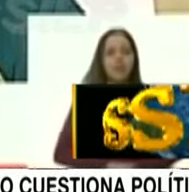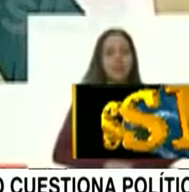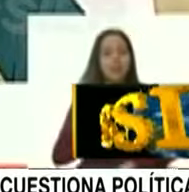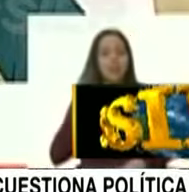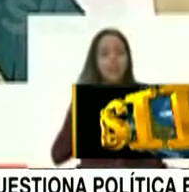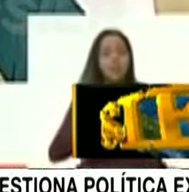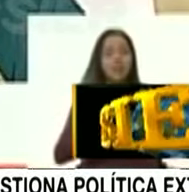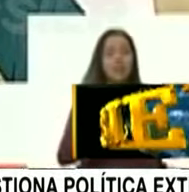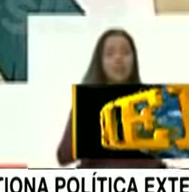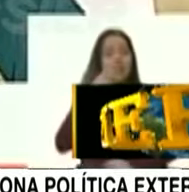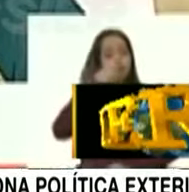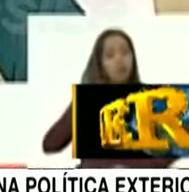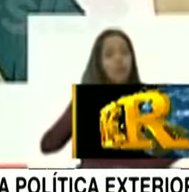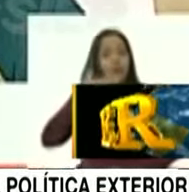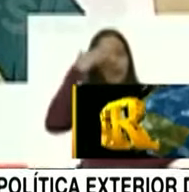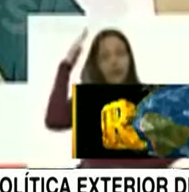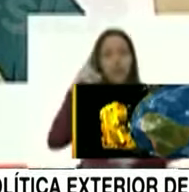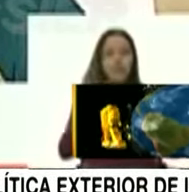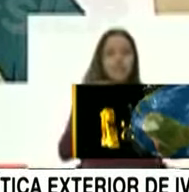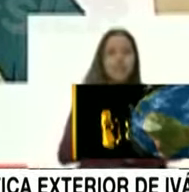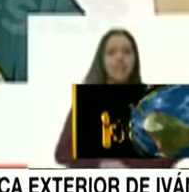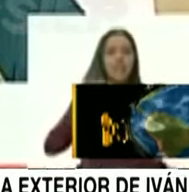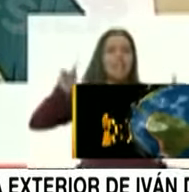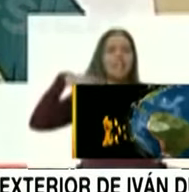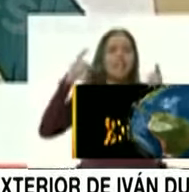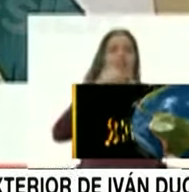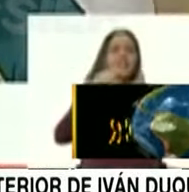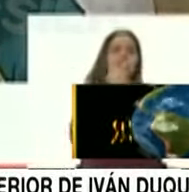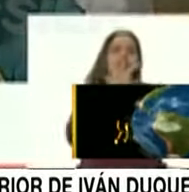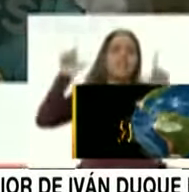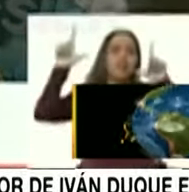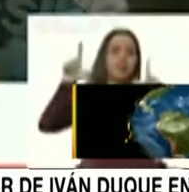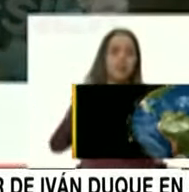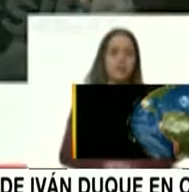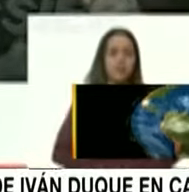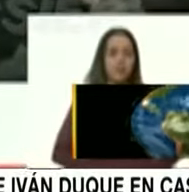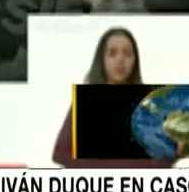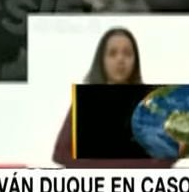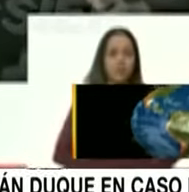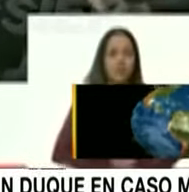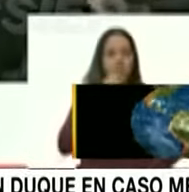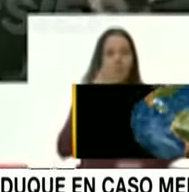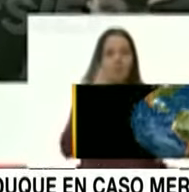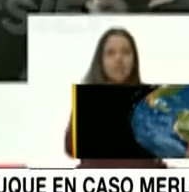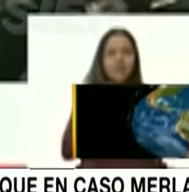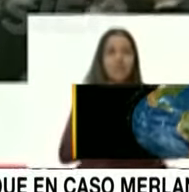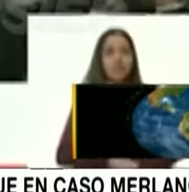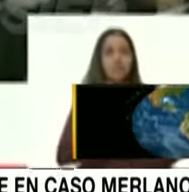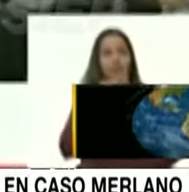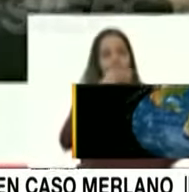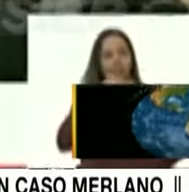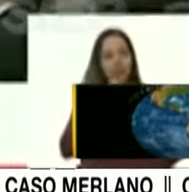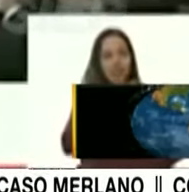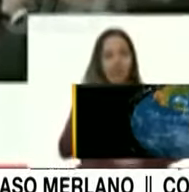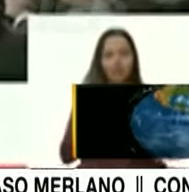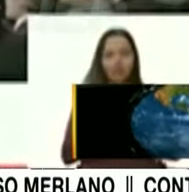pueblo árabe palestino. ¡Que viva Palestina libre! Buenas noches, buenas tardes a todos y a todas. Muchas